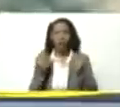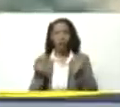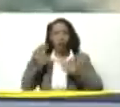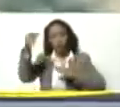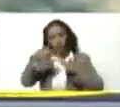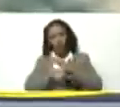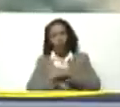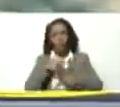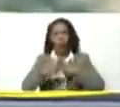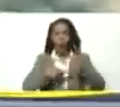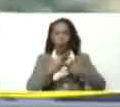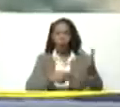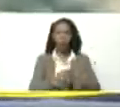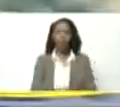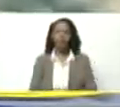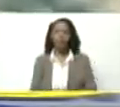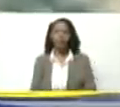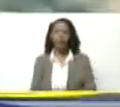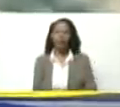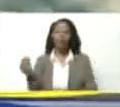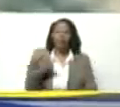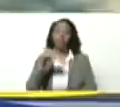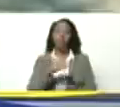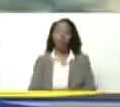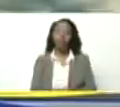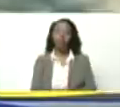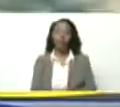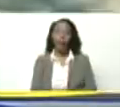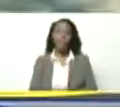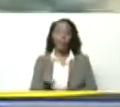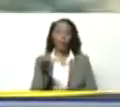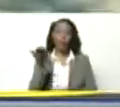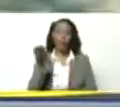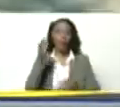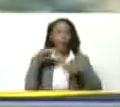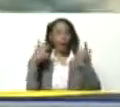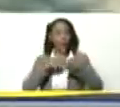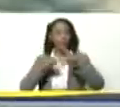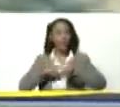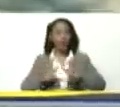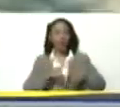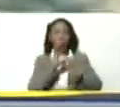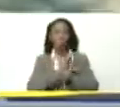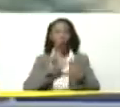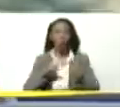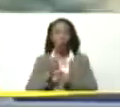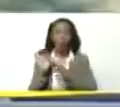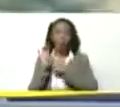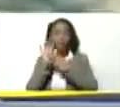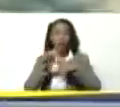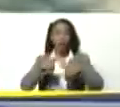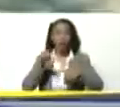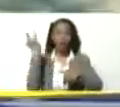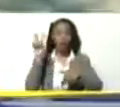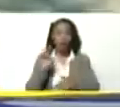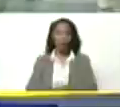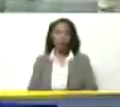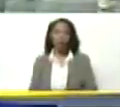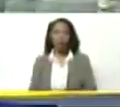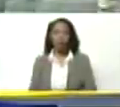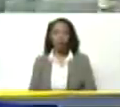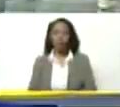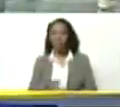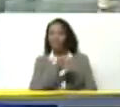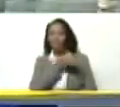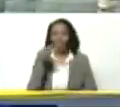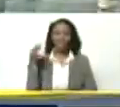profundamente productiva y además nutrida en las distintas culturas que representa Venezuela.